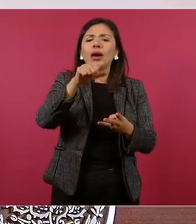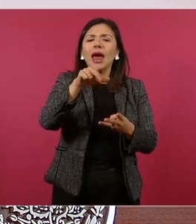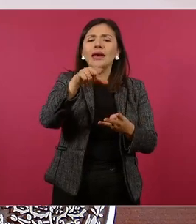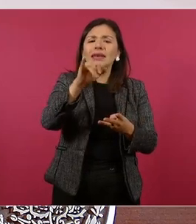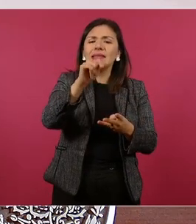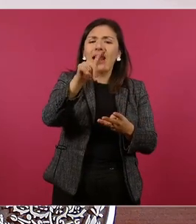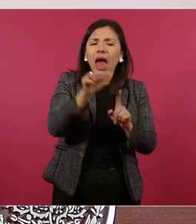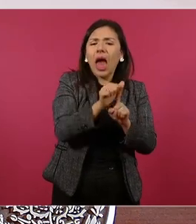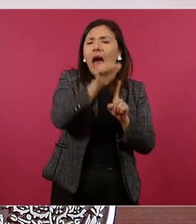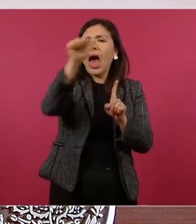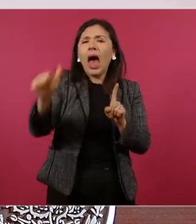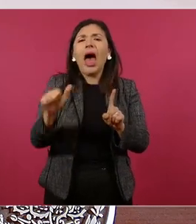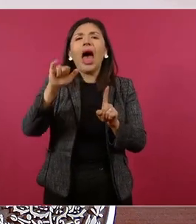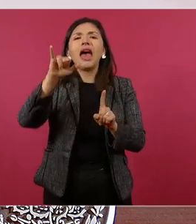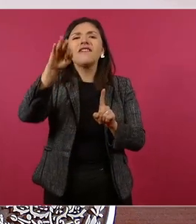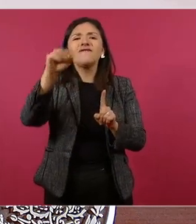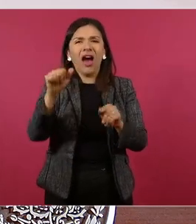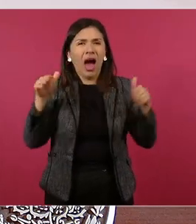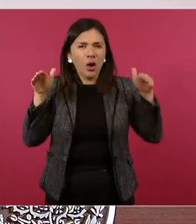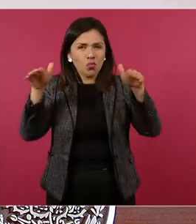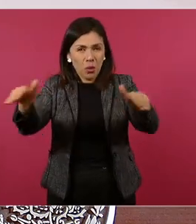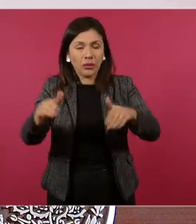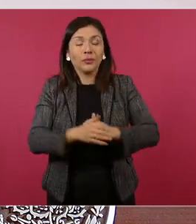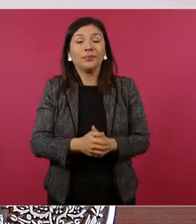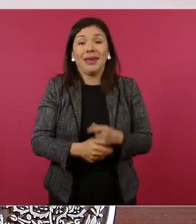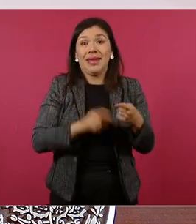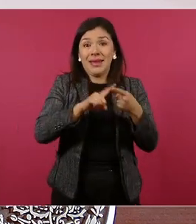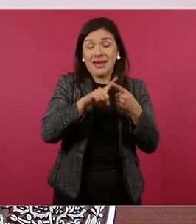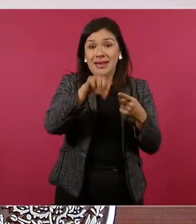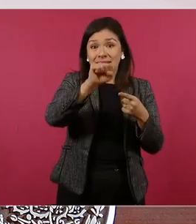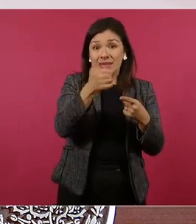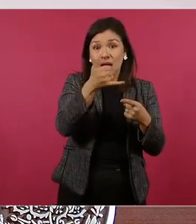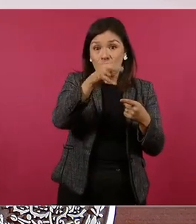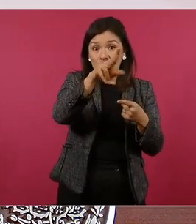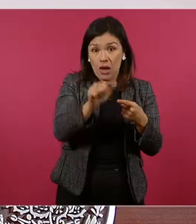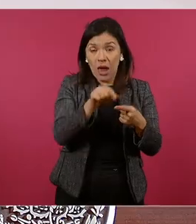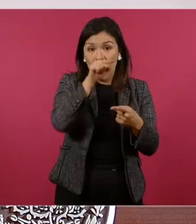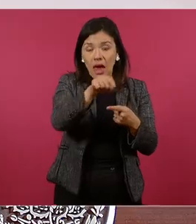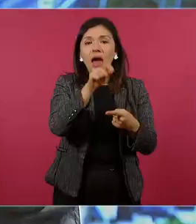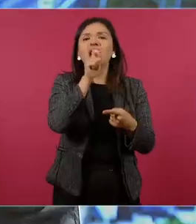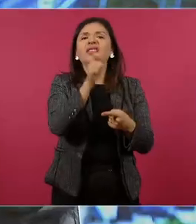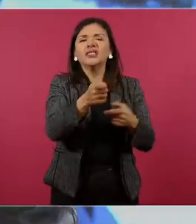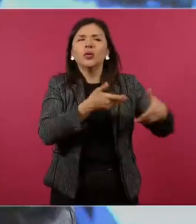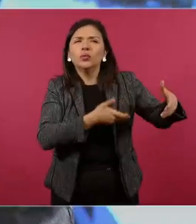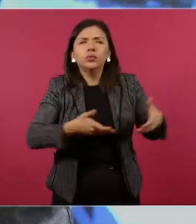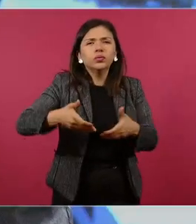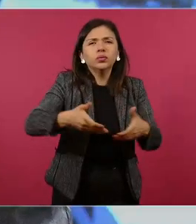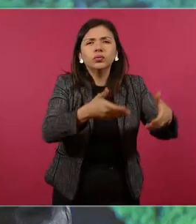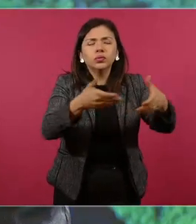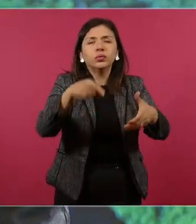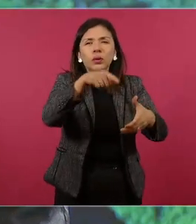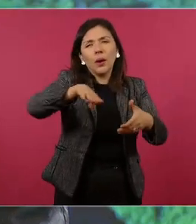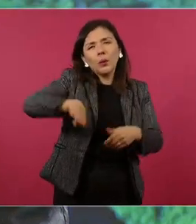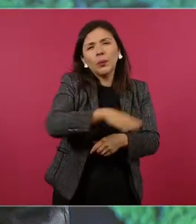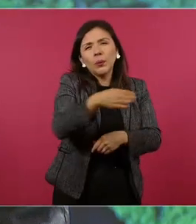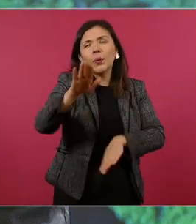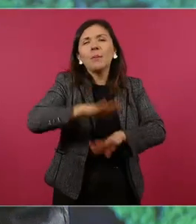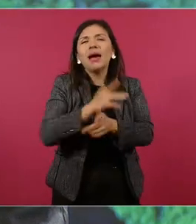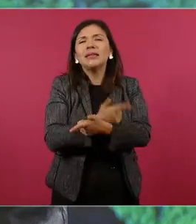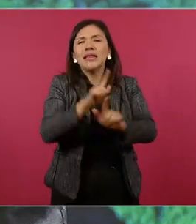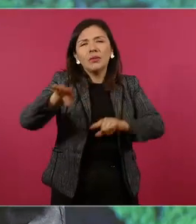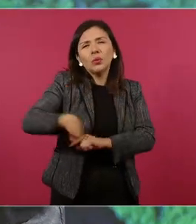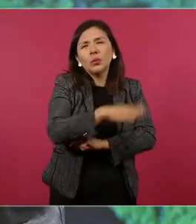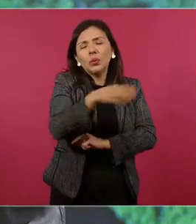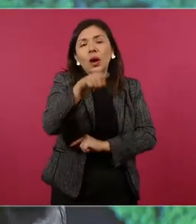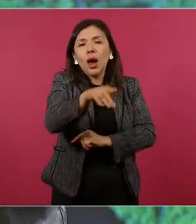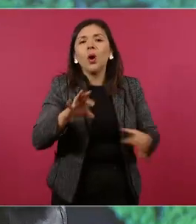aifa eh el libramiento de Sayula es es una es es un Libramiento que forma